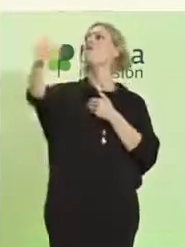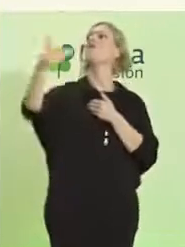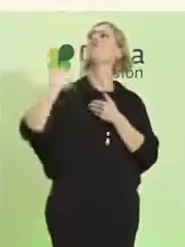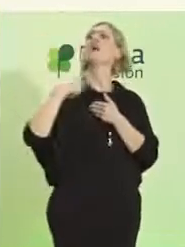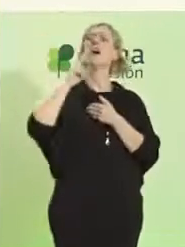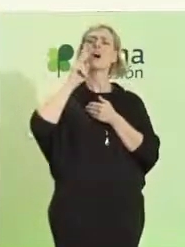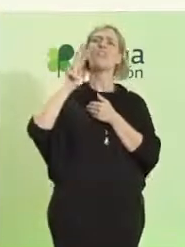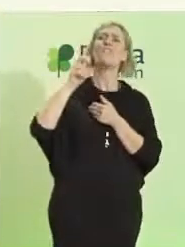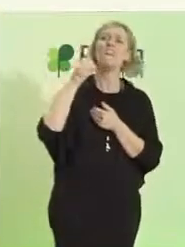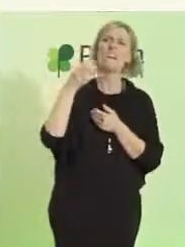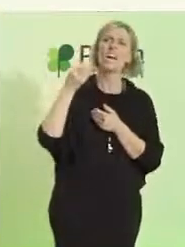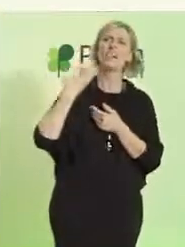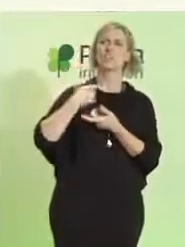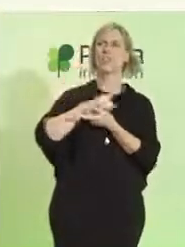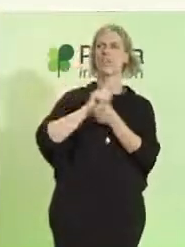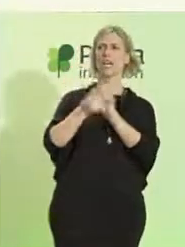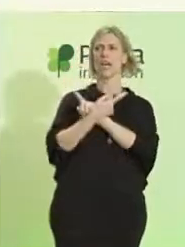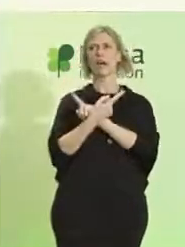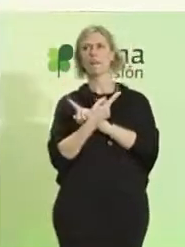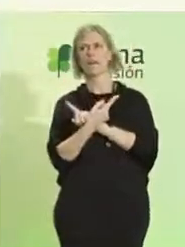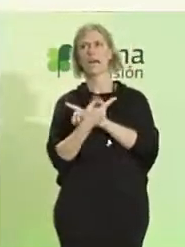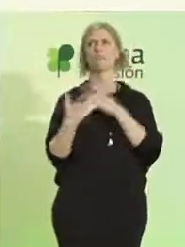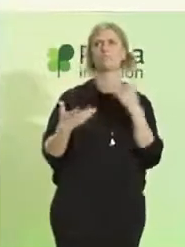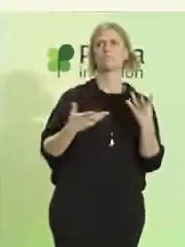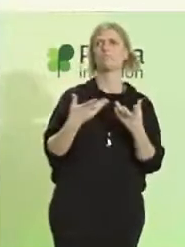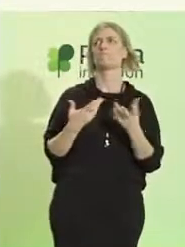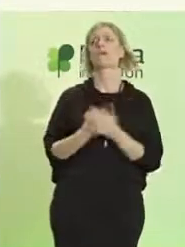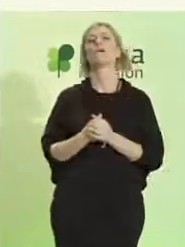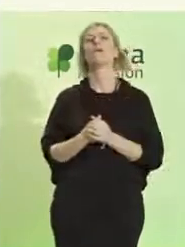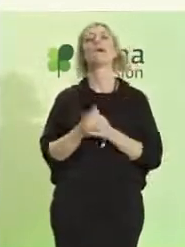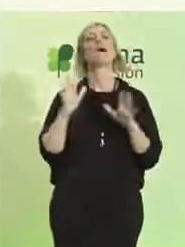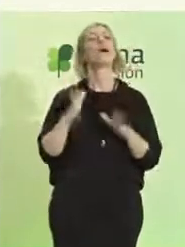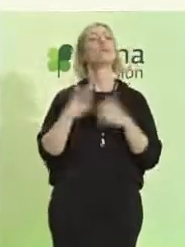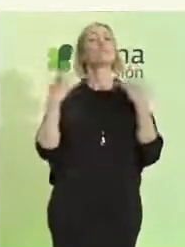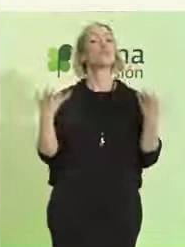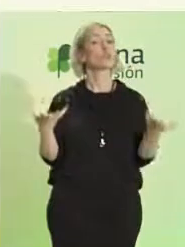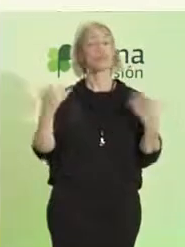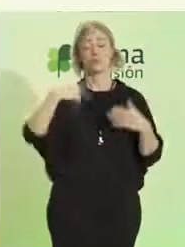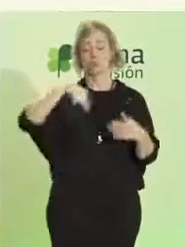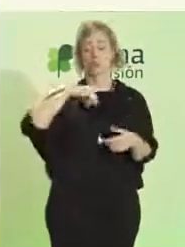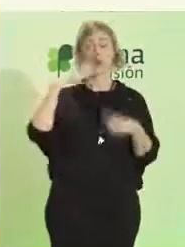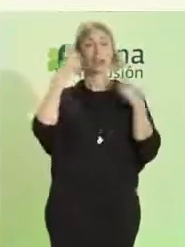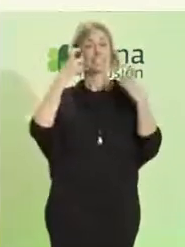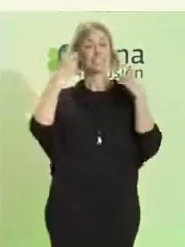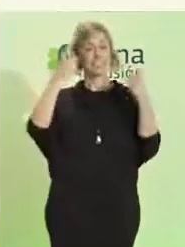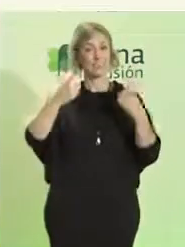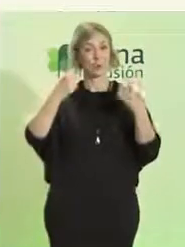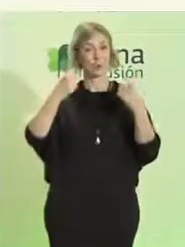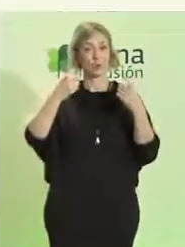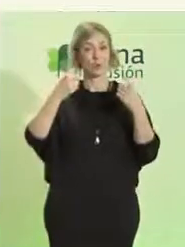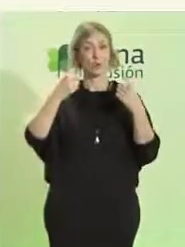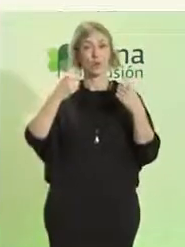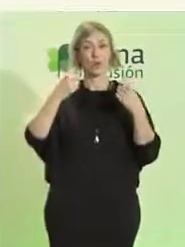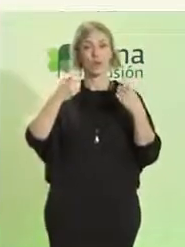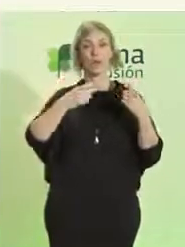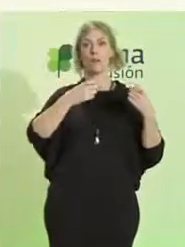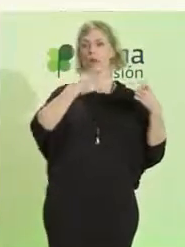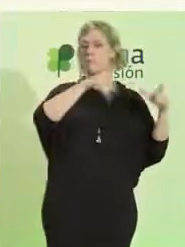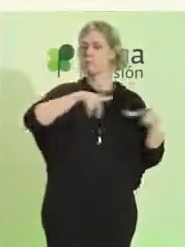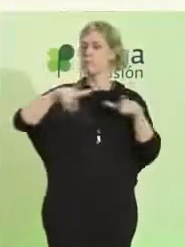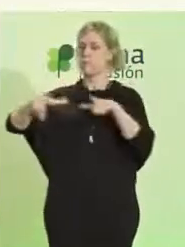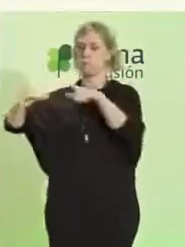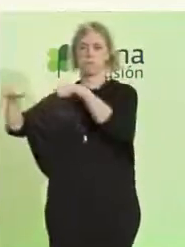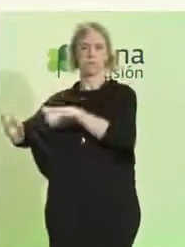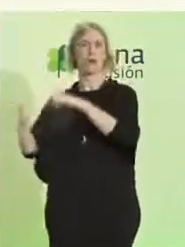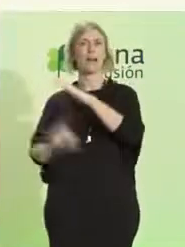que tienes del IKEA en casa pues también probablemente afecta a ese constructo. De tal manera que aunque intentemos generar espacios donde yo os voy a contar lo que es